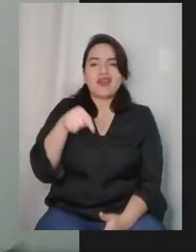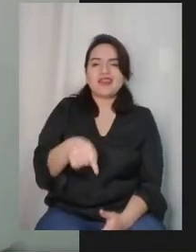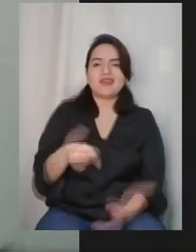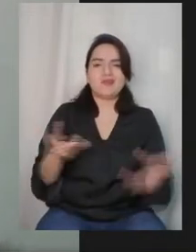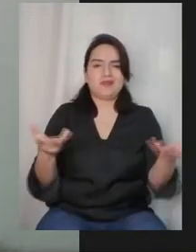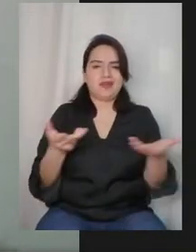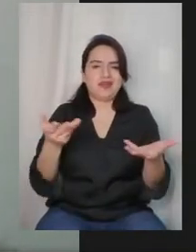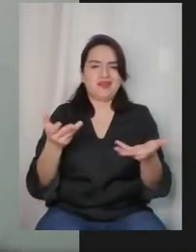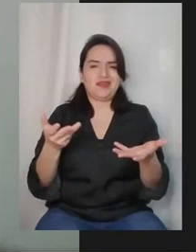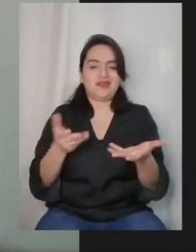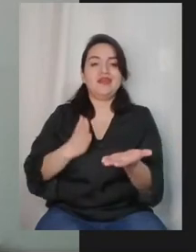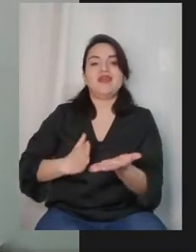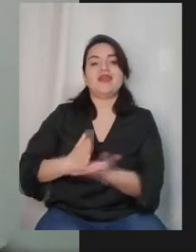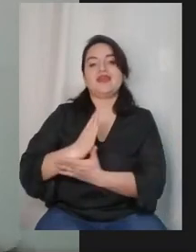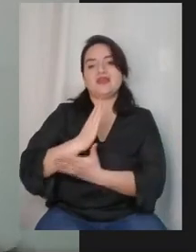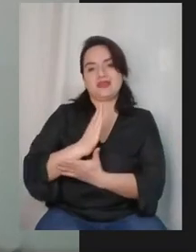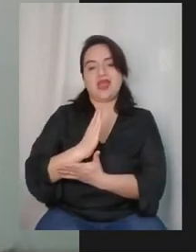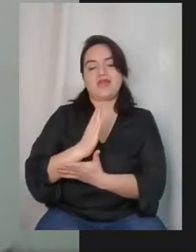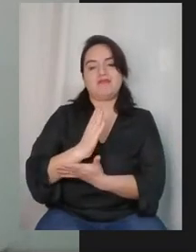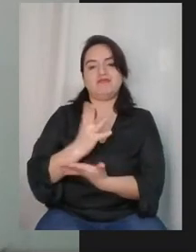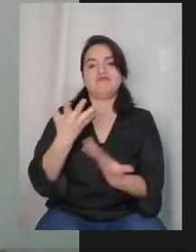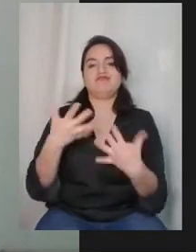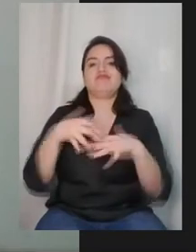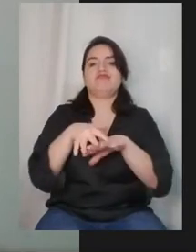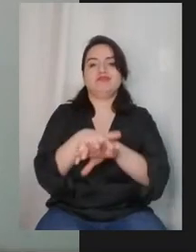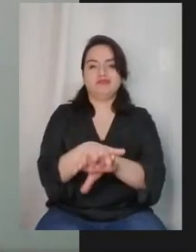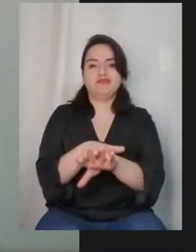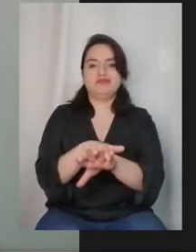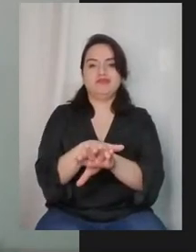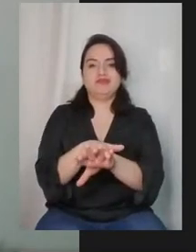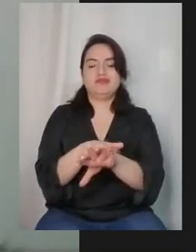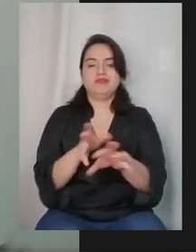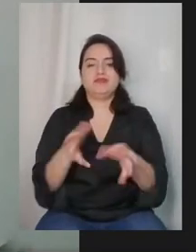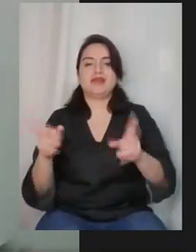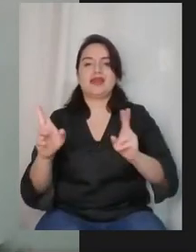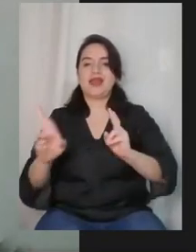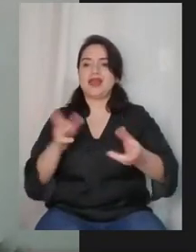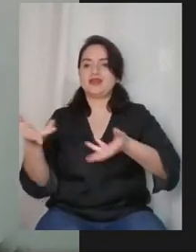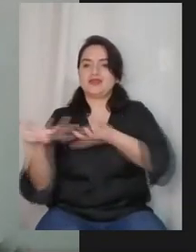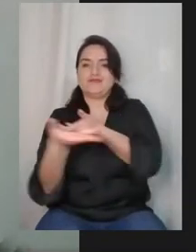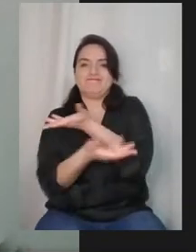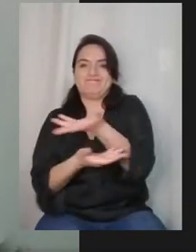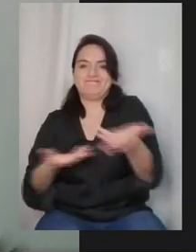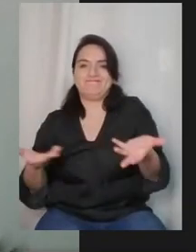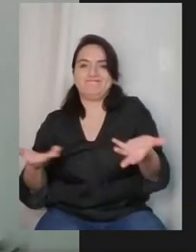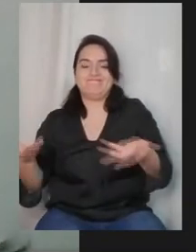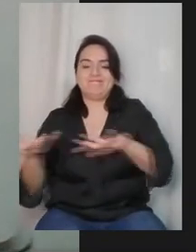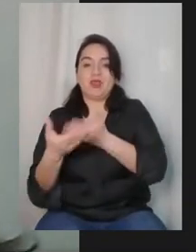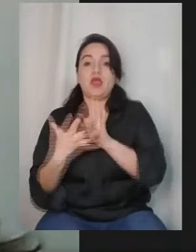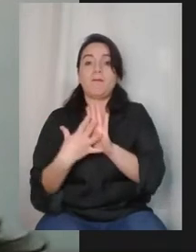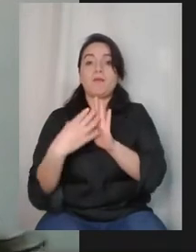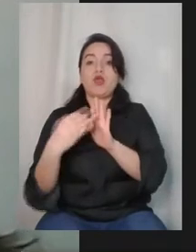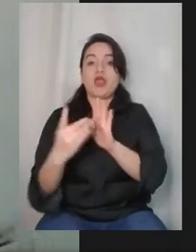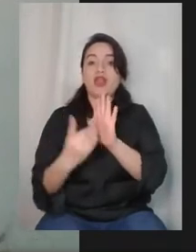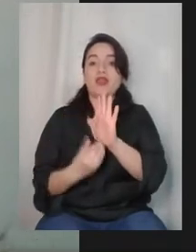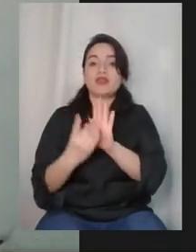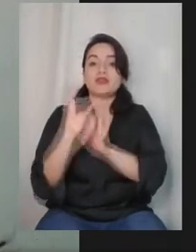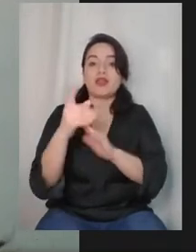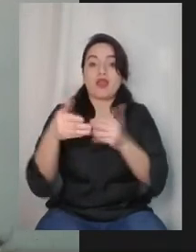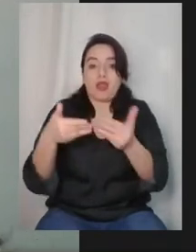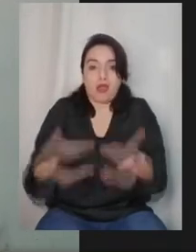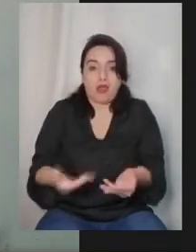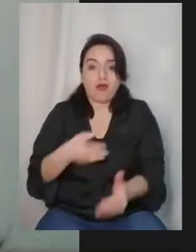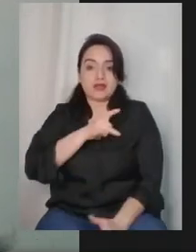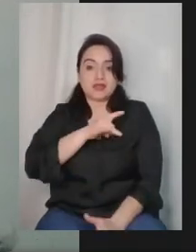concepto de integrar e interrelacionar conceptos. El modelo de desarrollo actual en Chile no debe